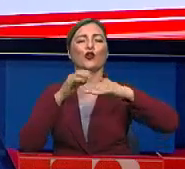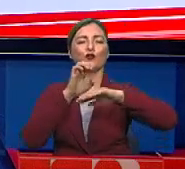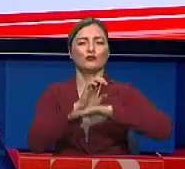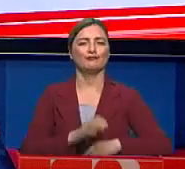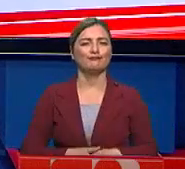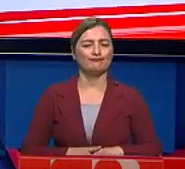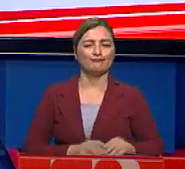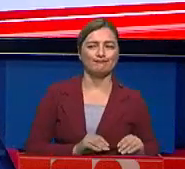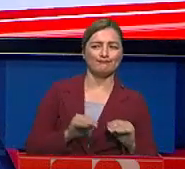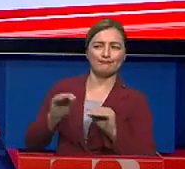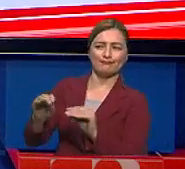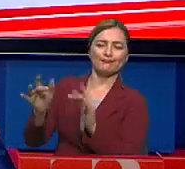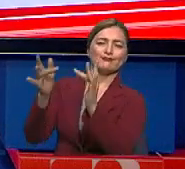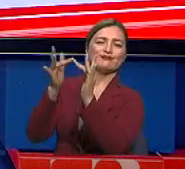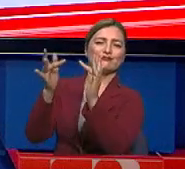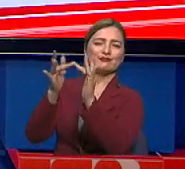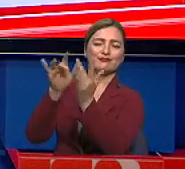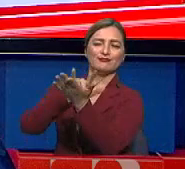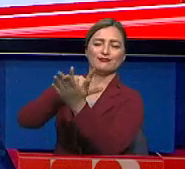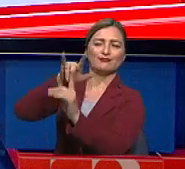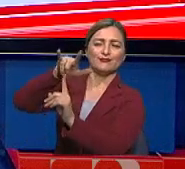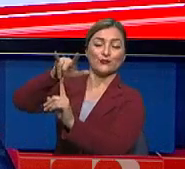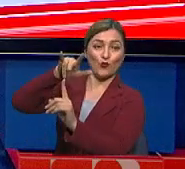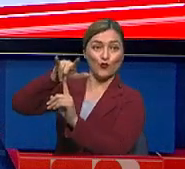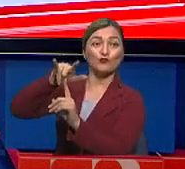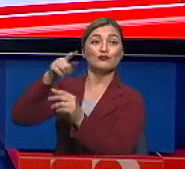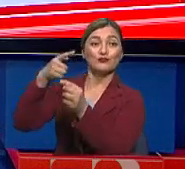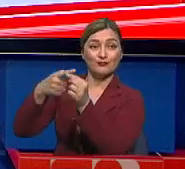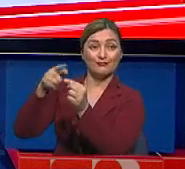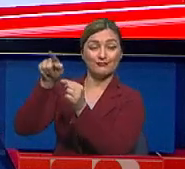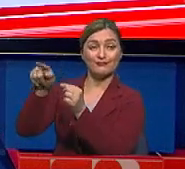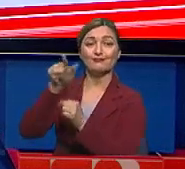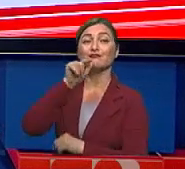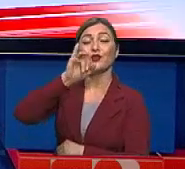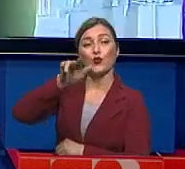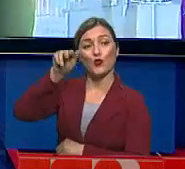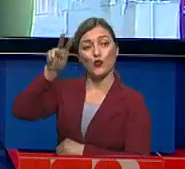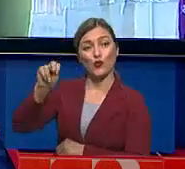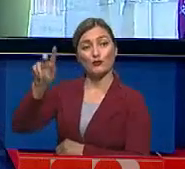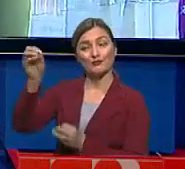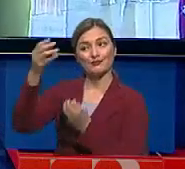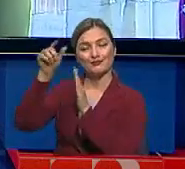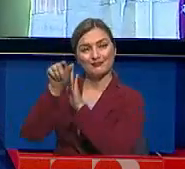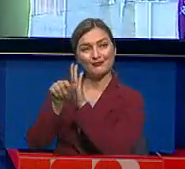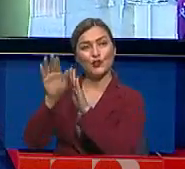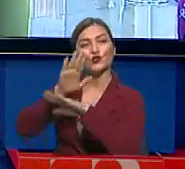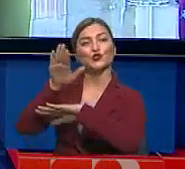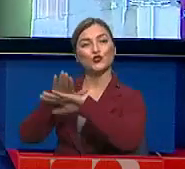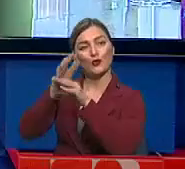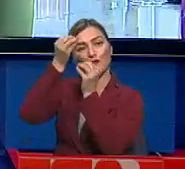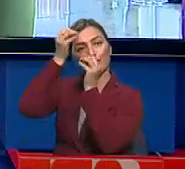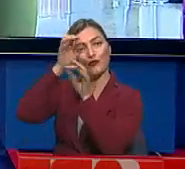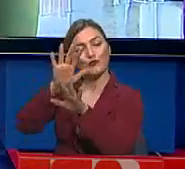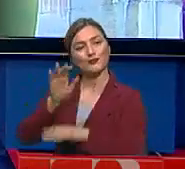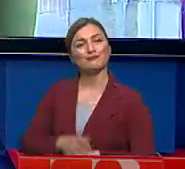trasladamos entonces en este momento al aeropuerto Mariscal Sucre de Quito. Ahí se encuentra Juan Miguel Rodríguez para darnos más detalles de esta